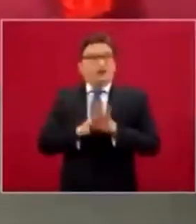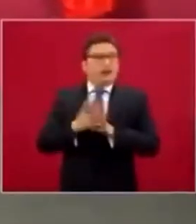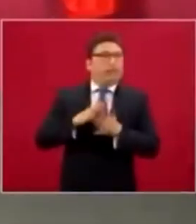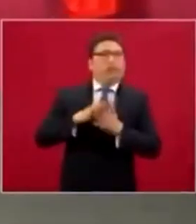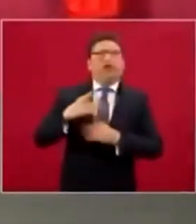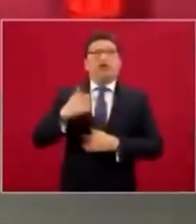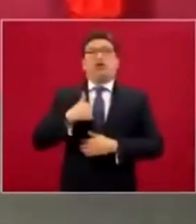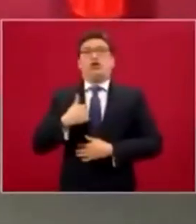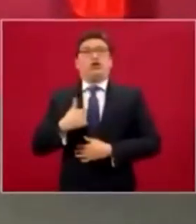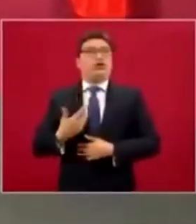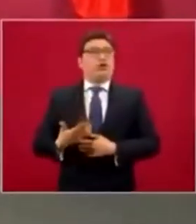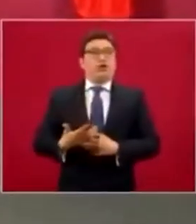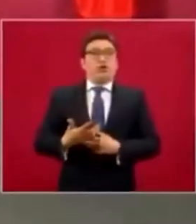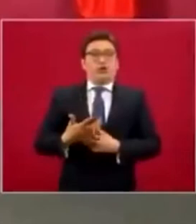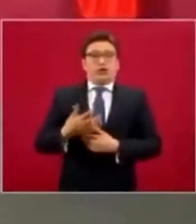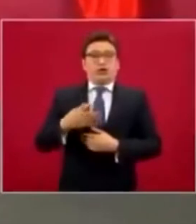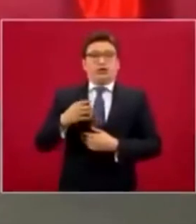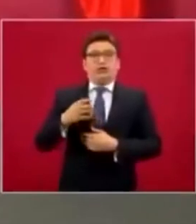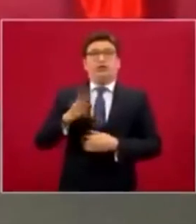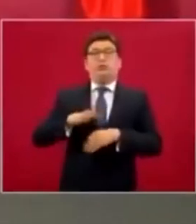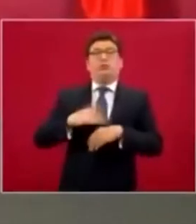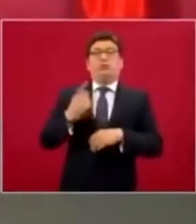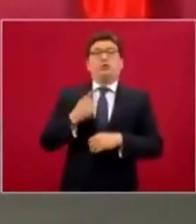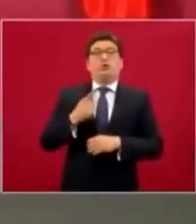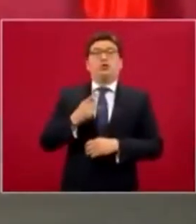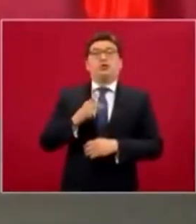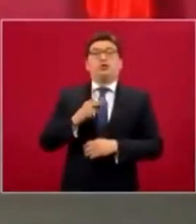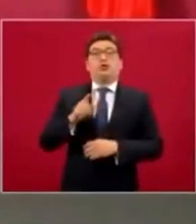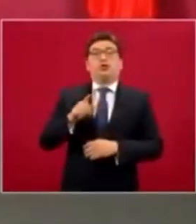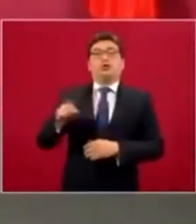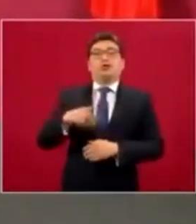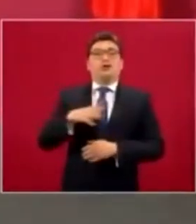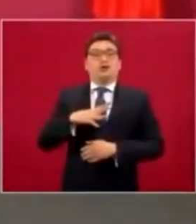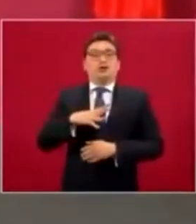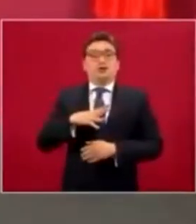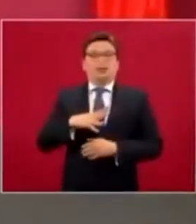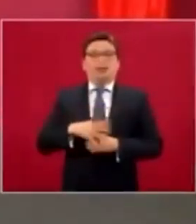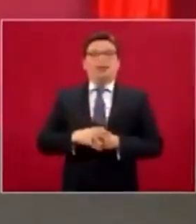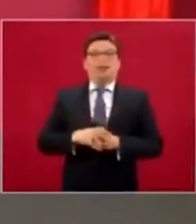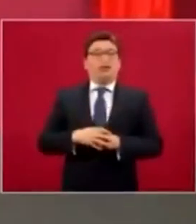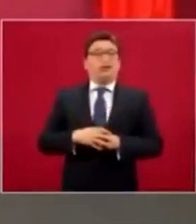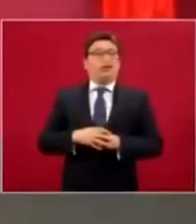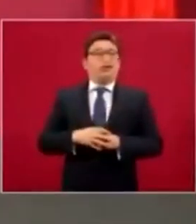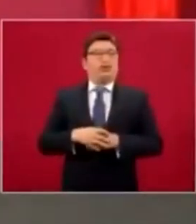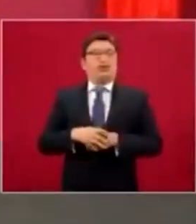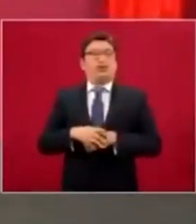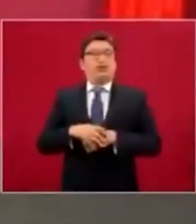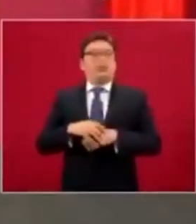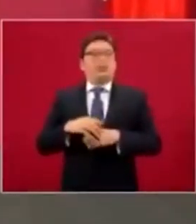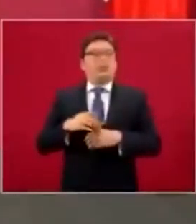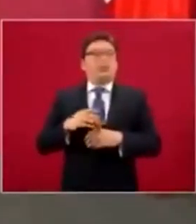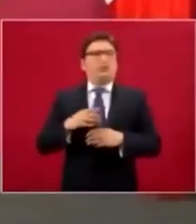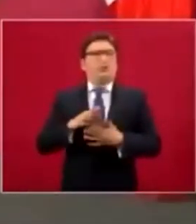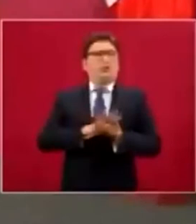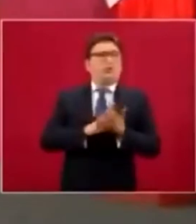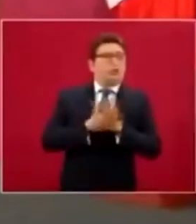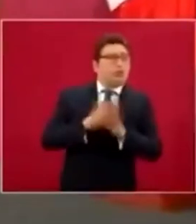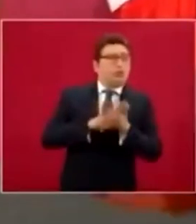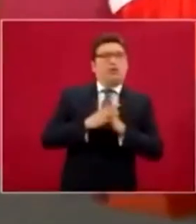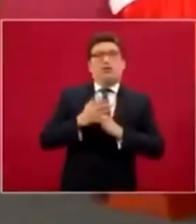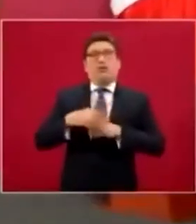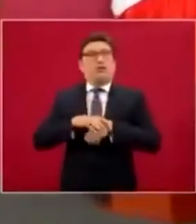ah, porque tienen agarraderas y tienen